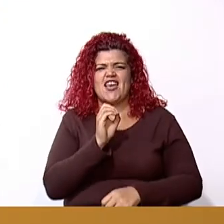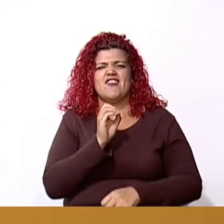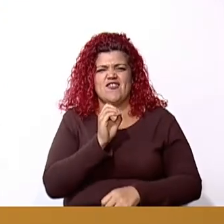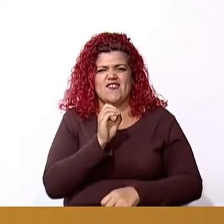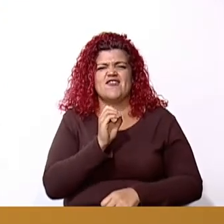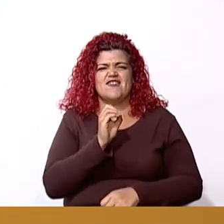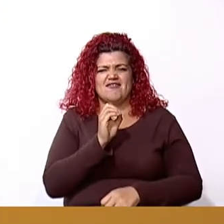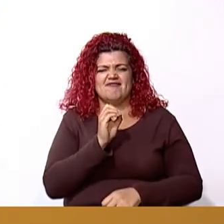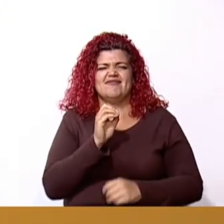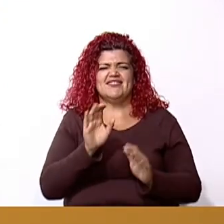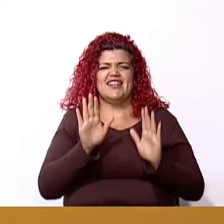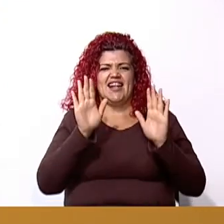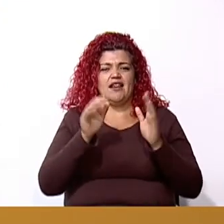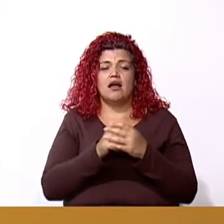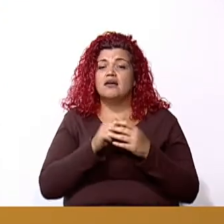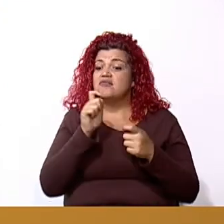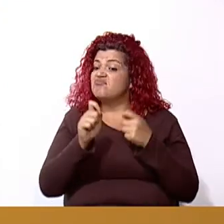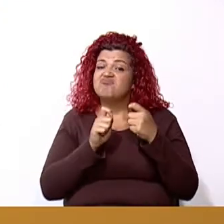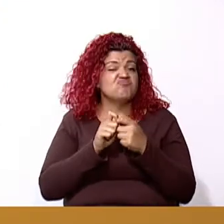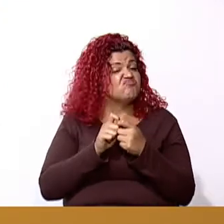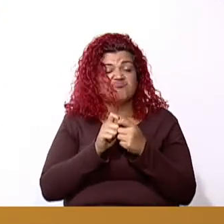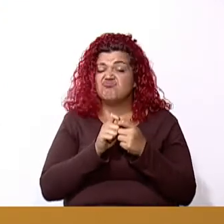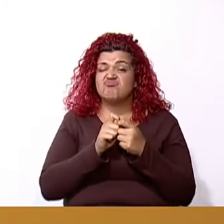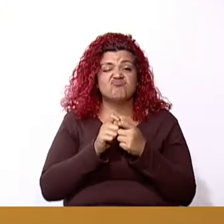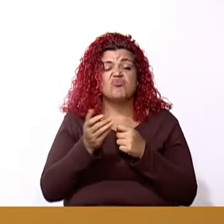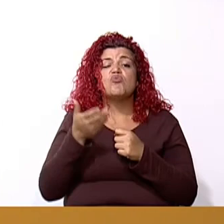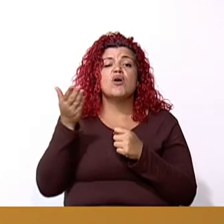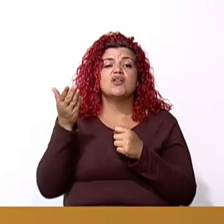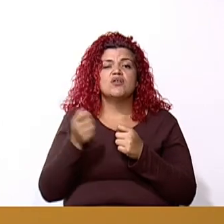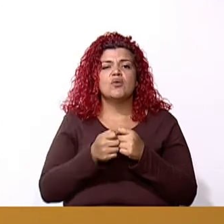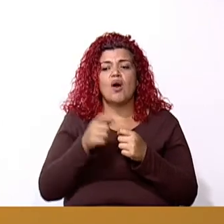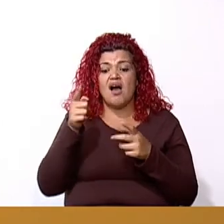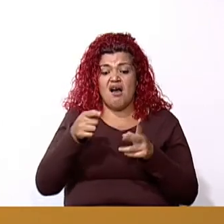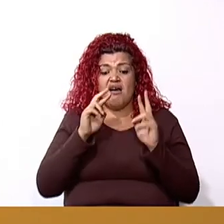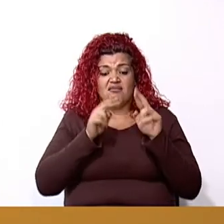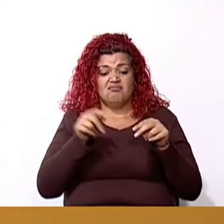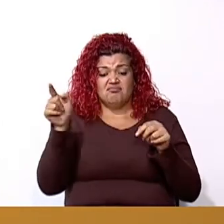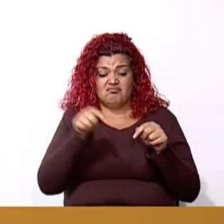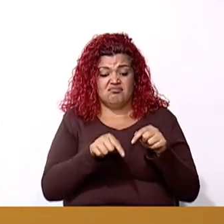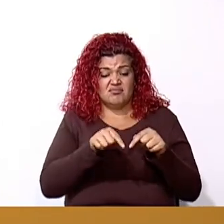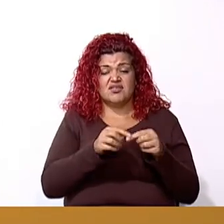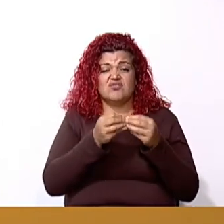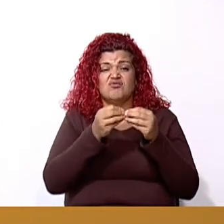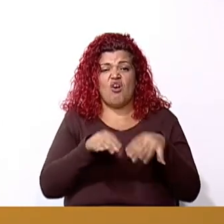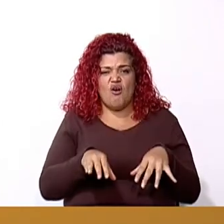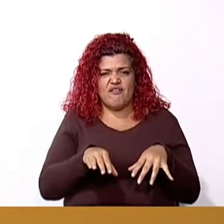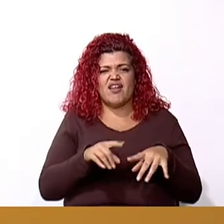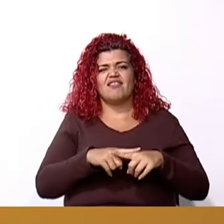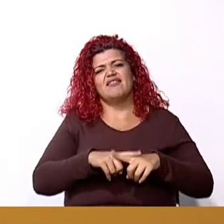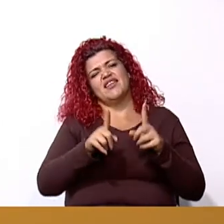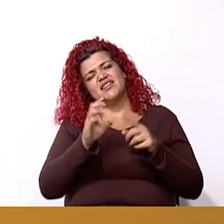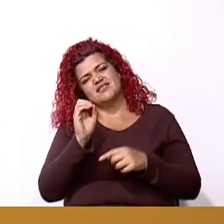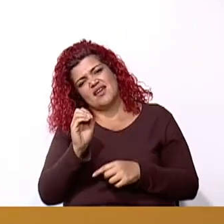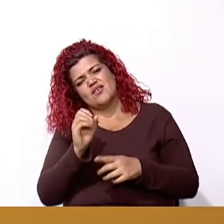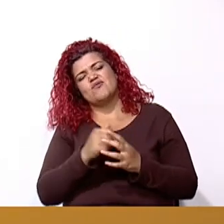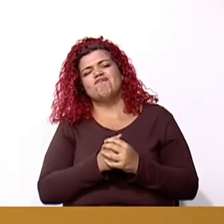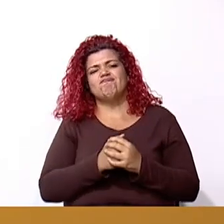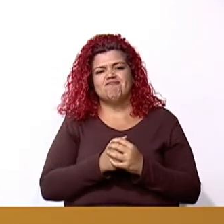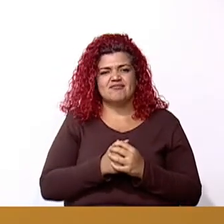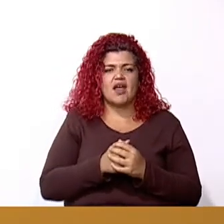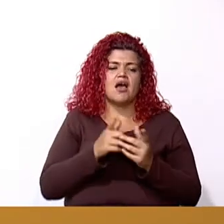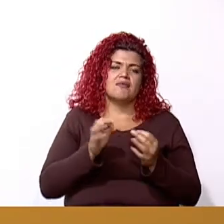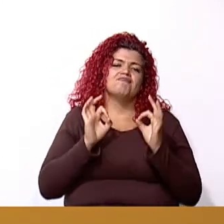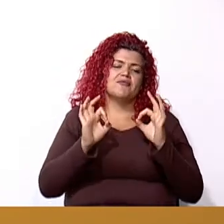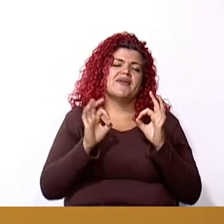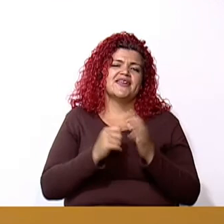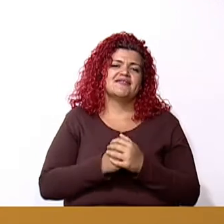¡Excelente! ¿Y es inexacta cuándo? Cuando el residuo es diferente a 0. Muy